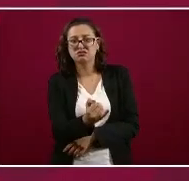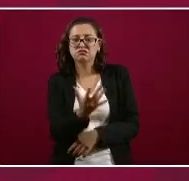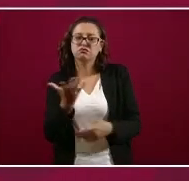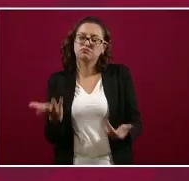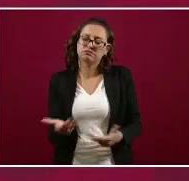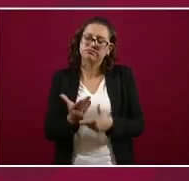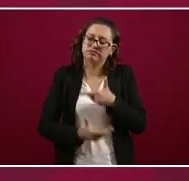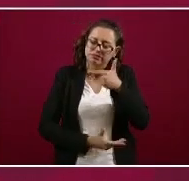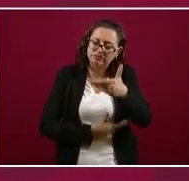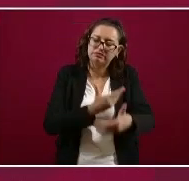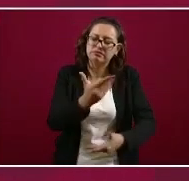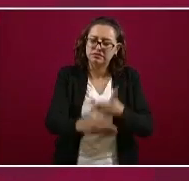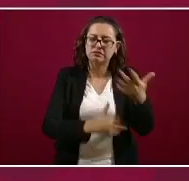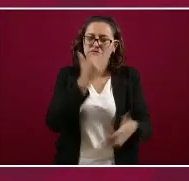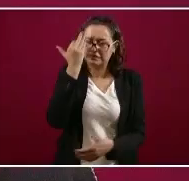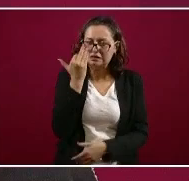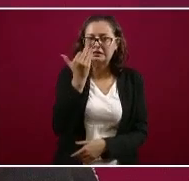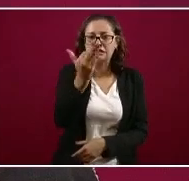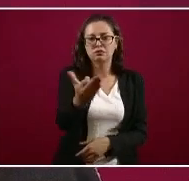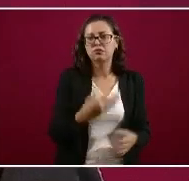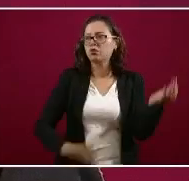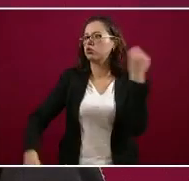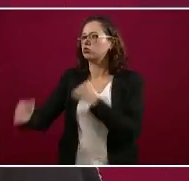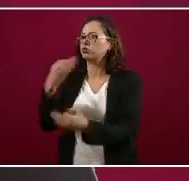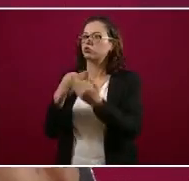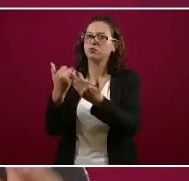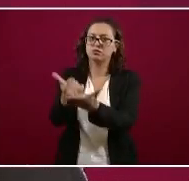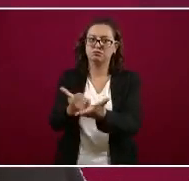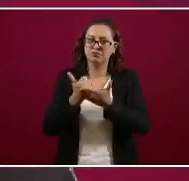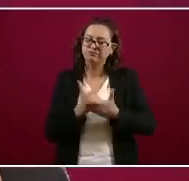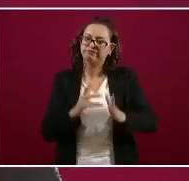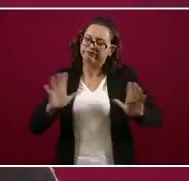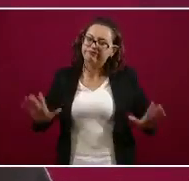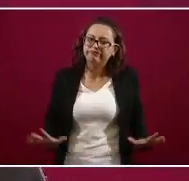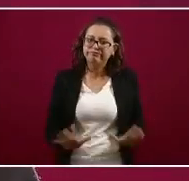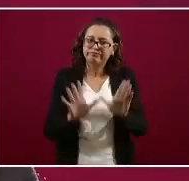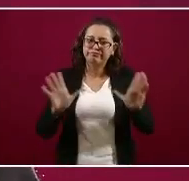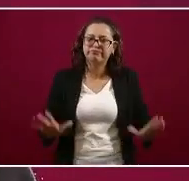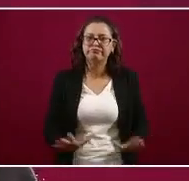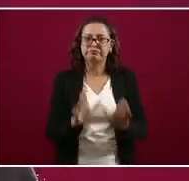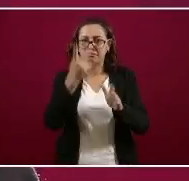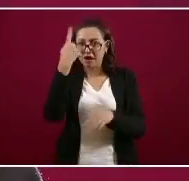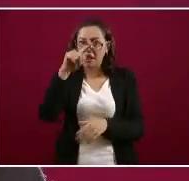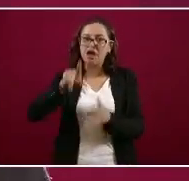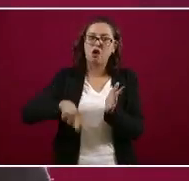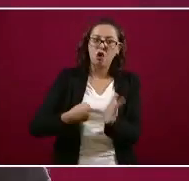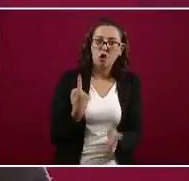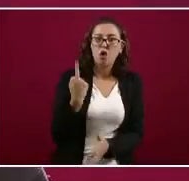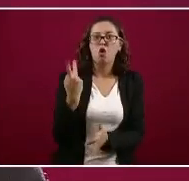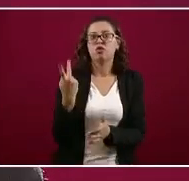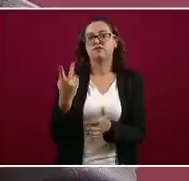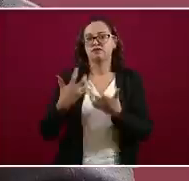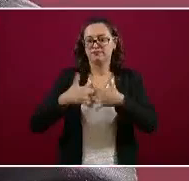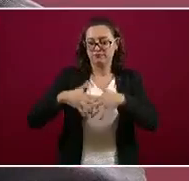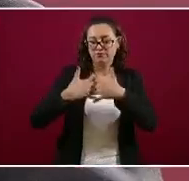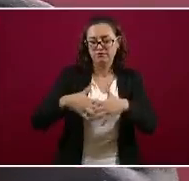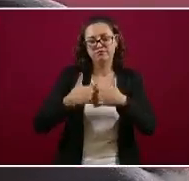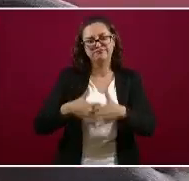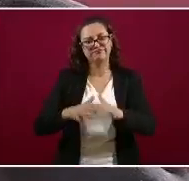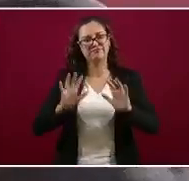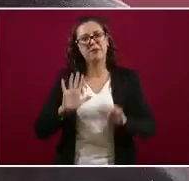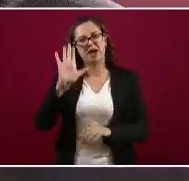y me están ayudando a todos a parar el funk y luego empujarlo